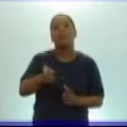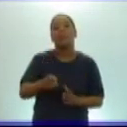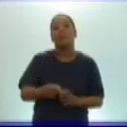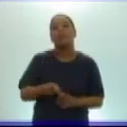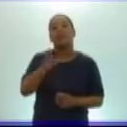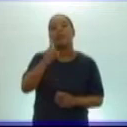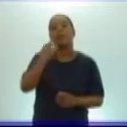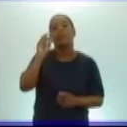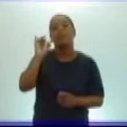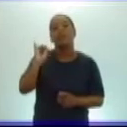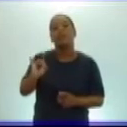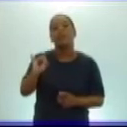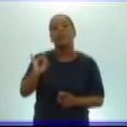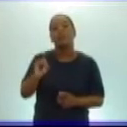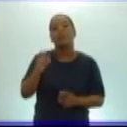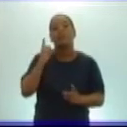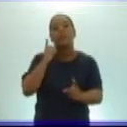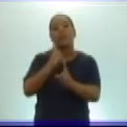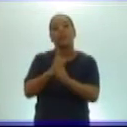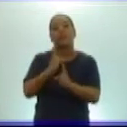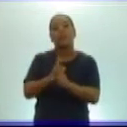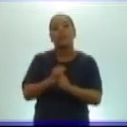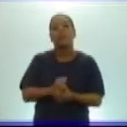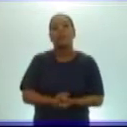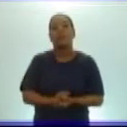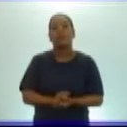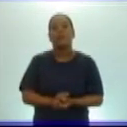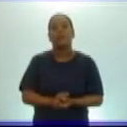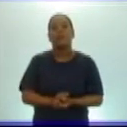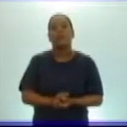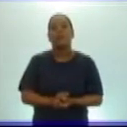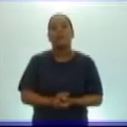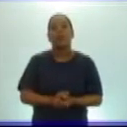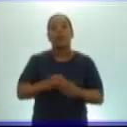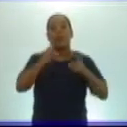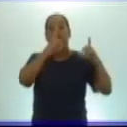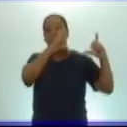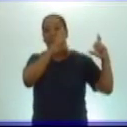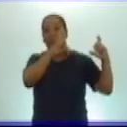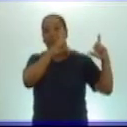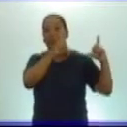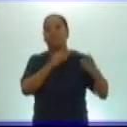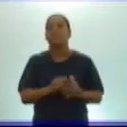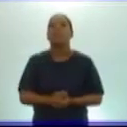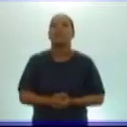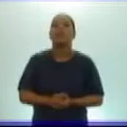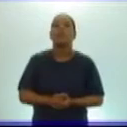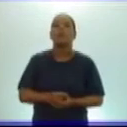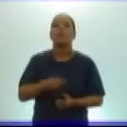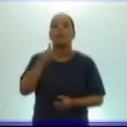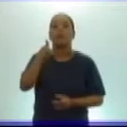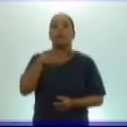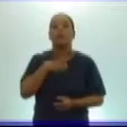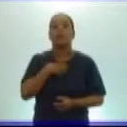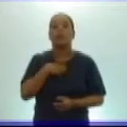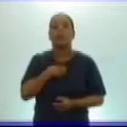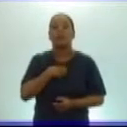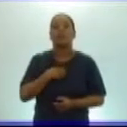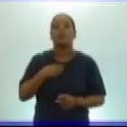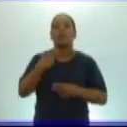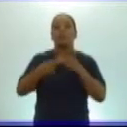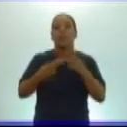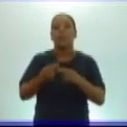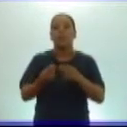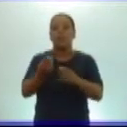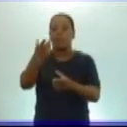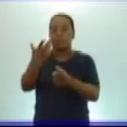ahí van a encontrar el aparato, es decir, la figura que muestra el aparato que se utiliza para realizar la